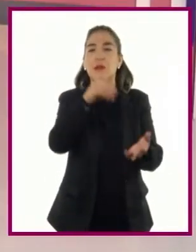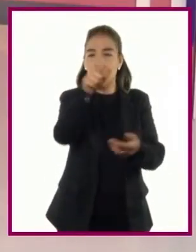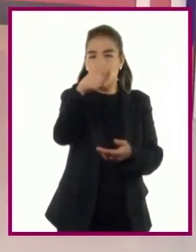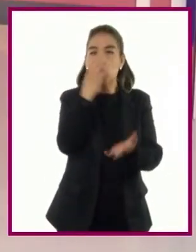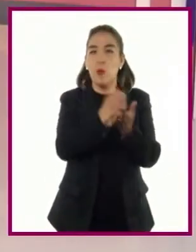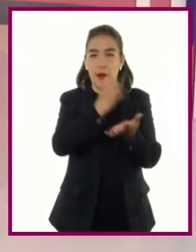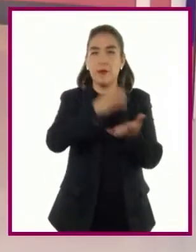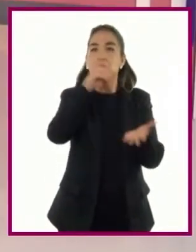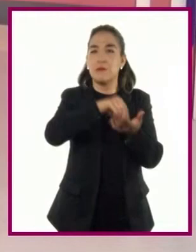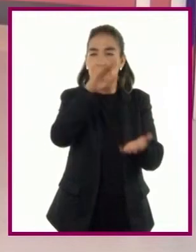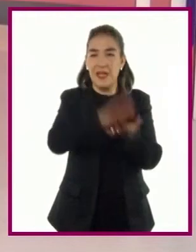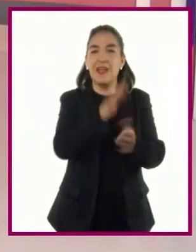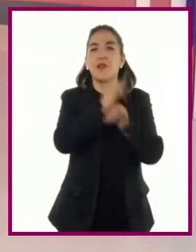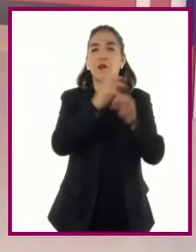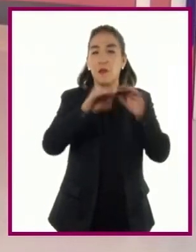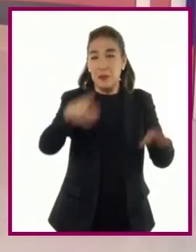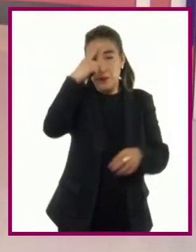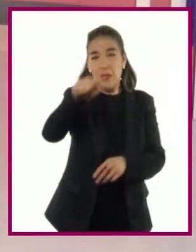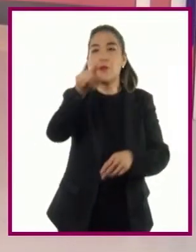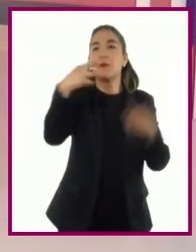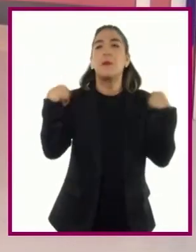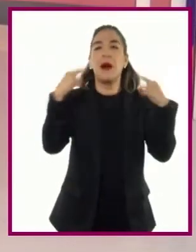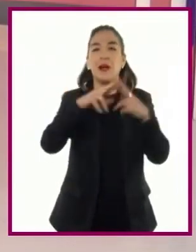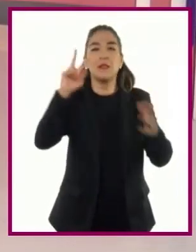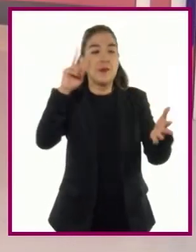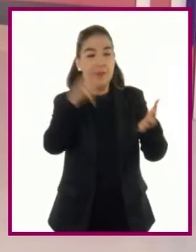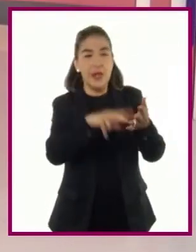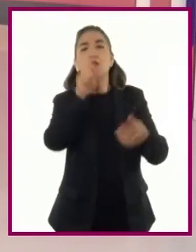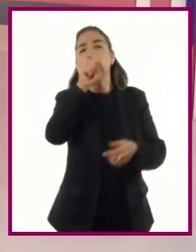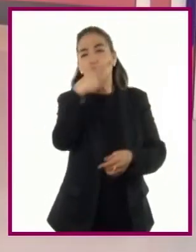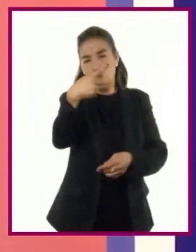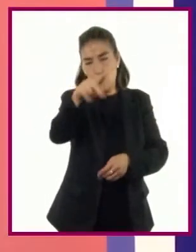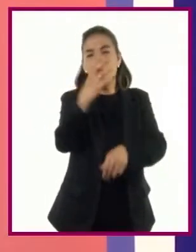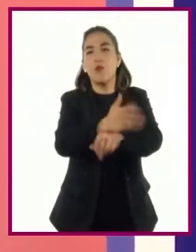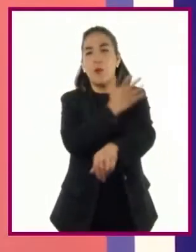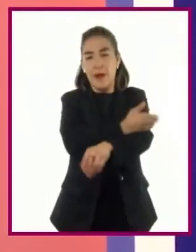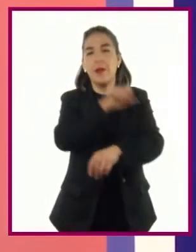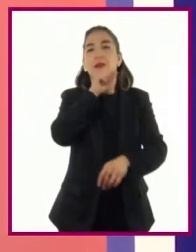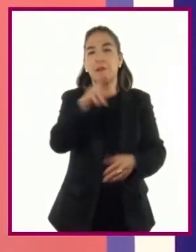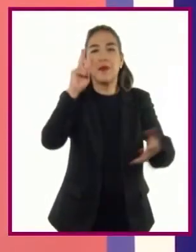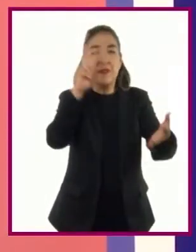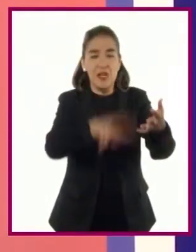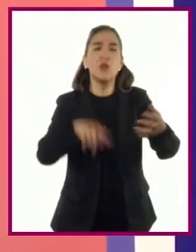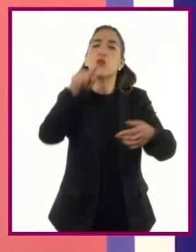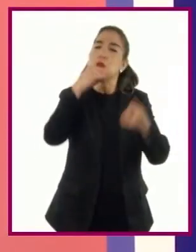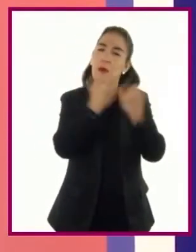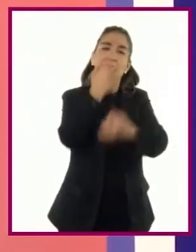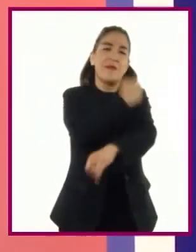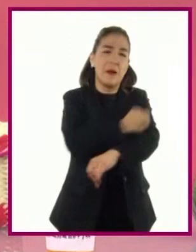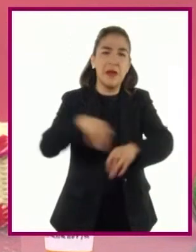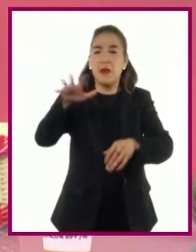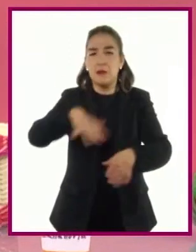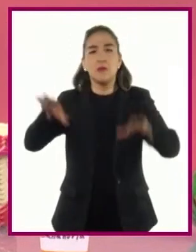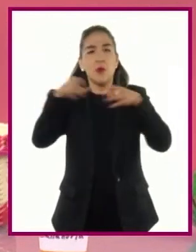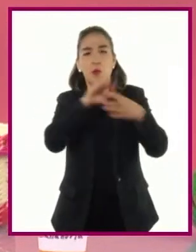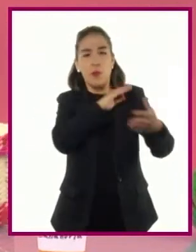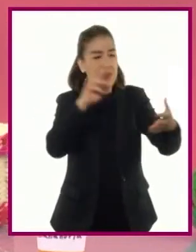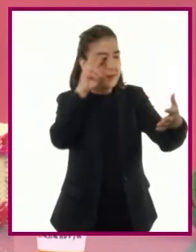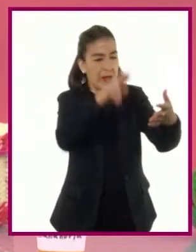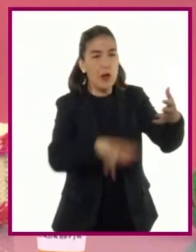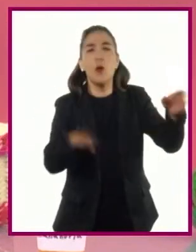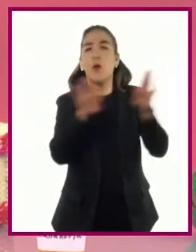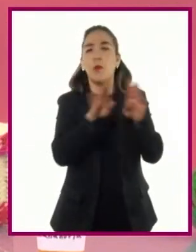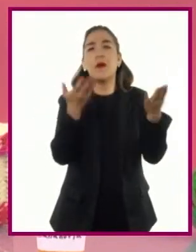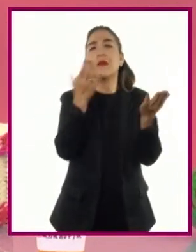ser presentada a su maestra o maestro, compañeras o compañeros e inclusive a su familia y comunidad. Puede ser en